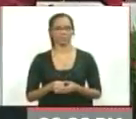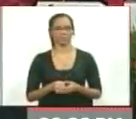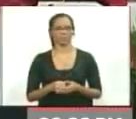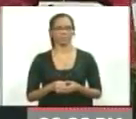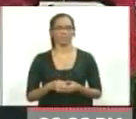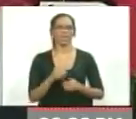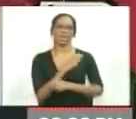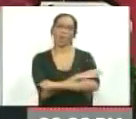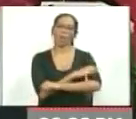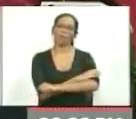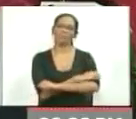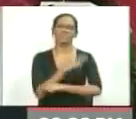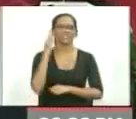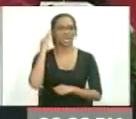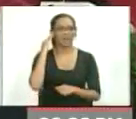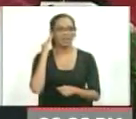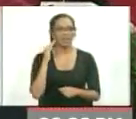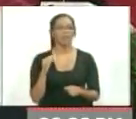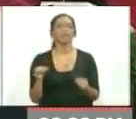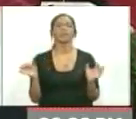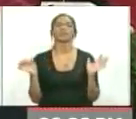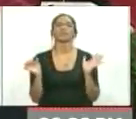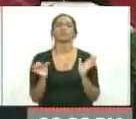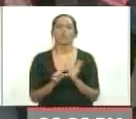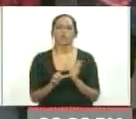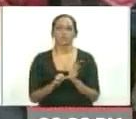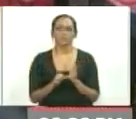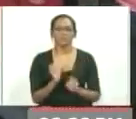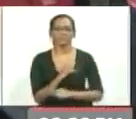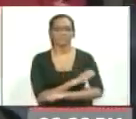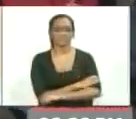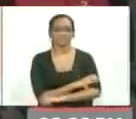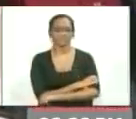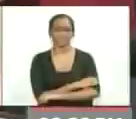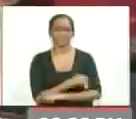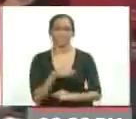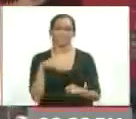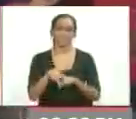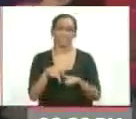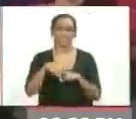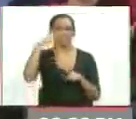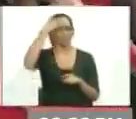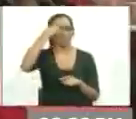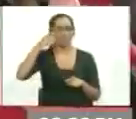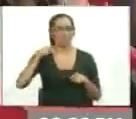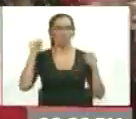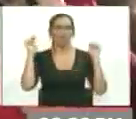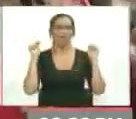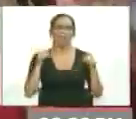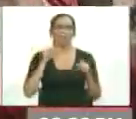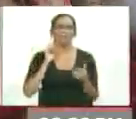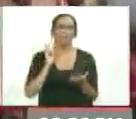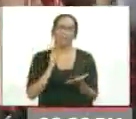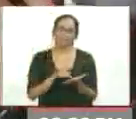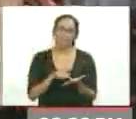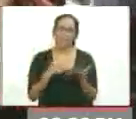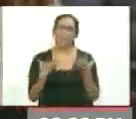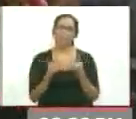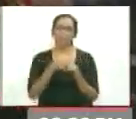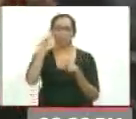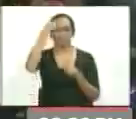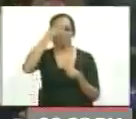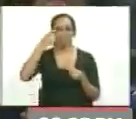derecha sabrá que donde la derecha esté perjudicando al pueblo, ahí estaremos al lado del pueblo. Por